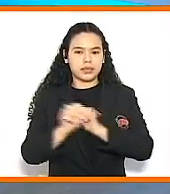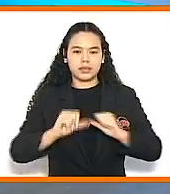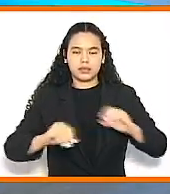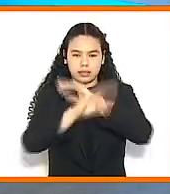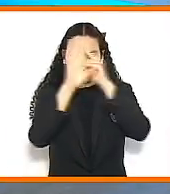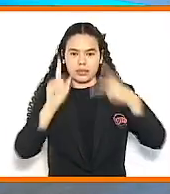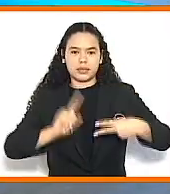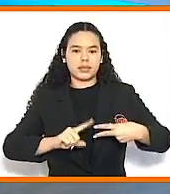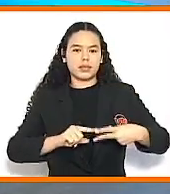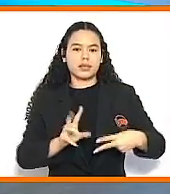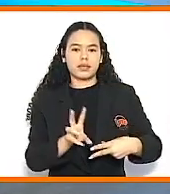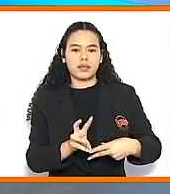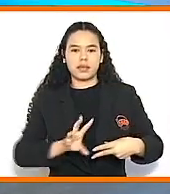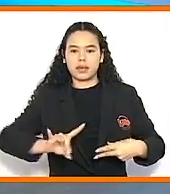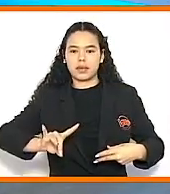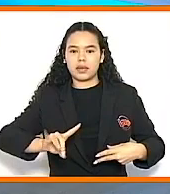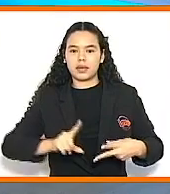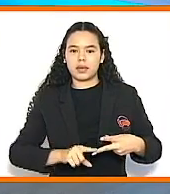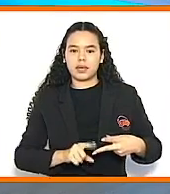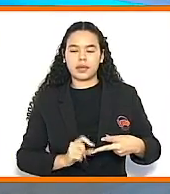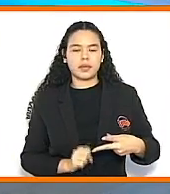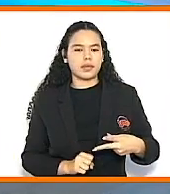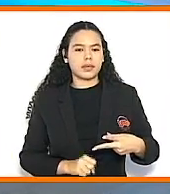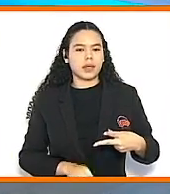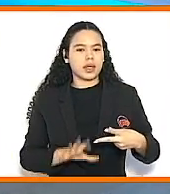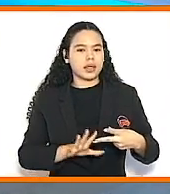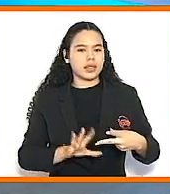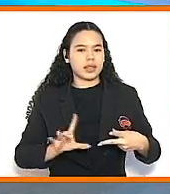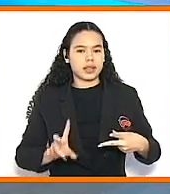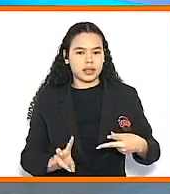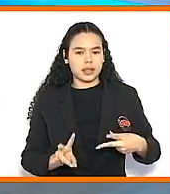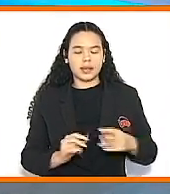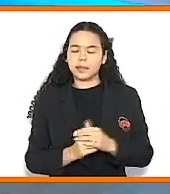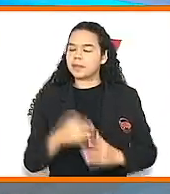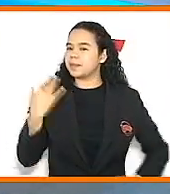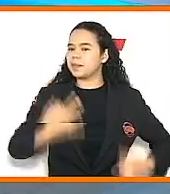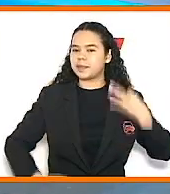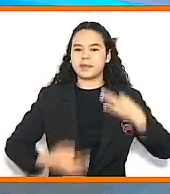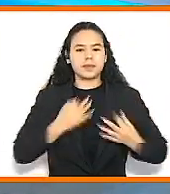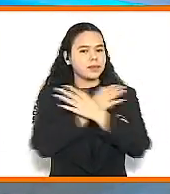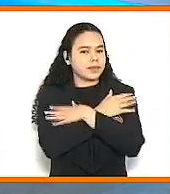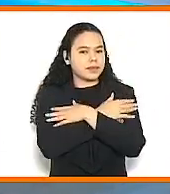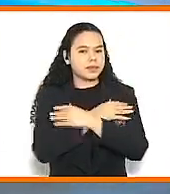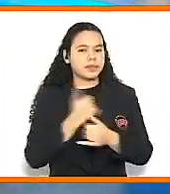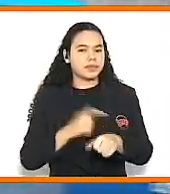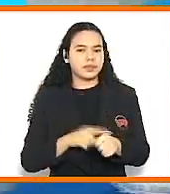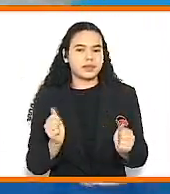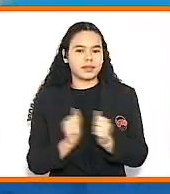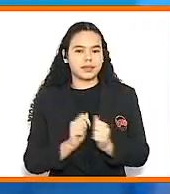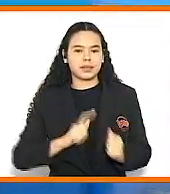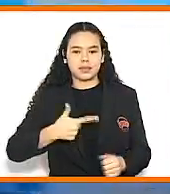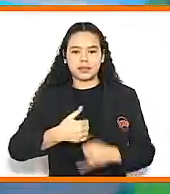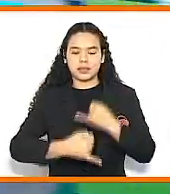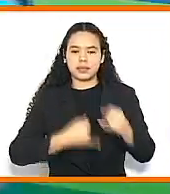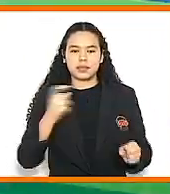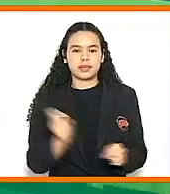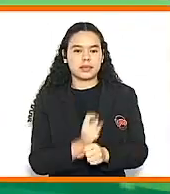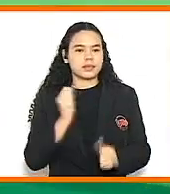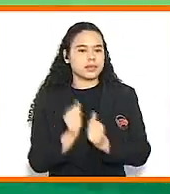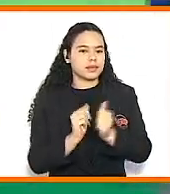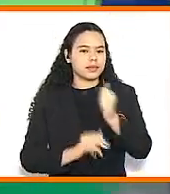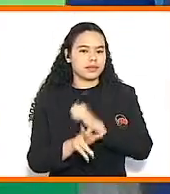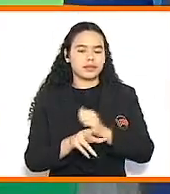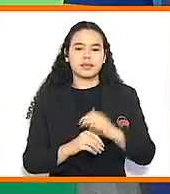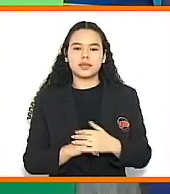1, 68, posición 2, 57. Muchas felicidades. Acompáñame a pegar y ganar con Pega